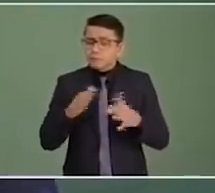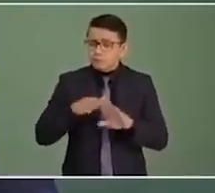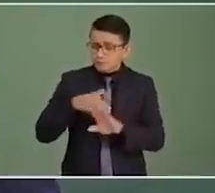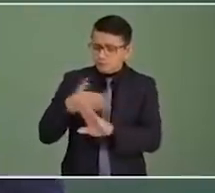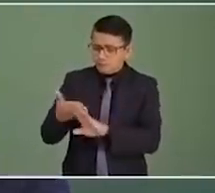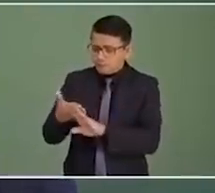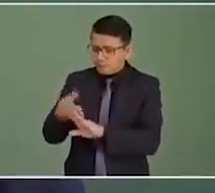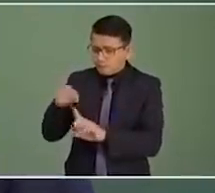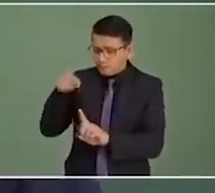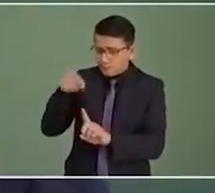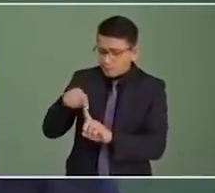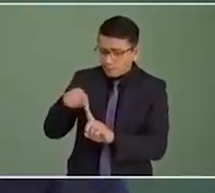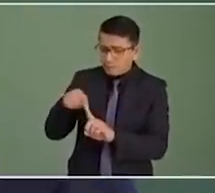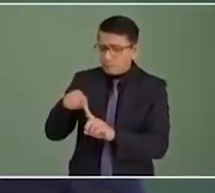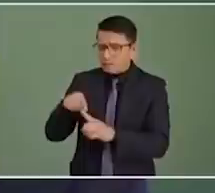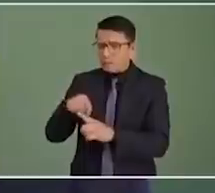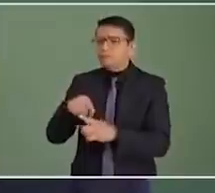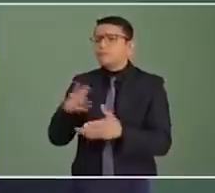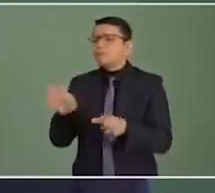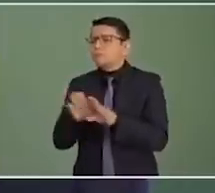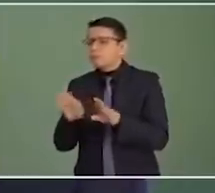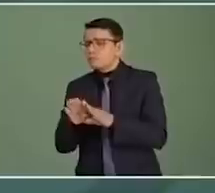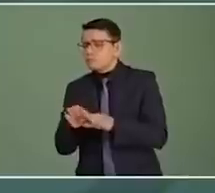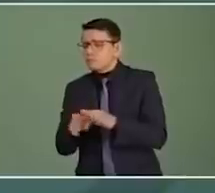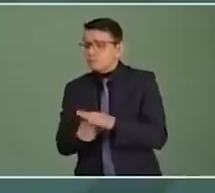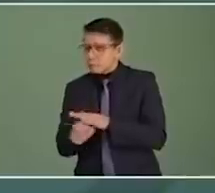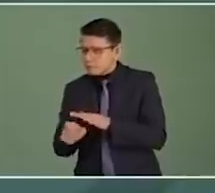de las facturas apócrifas